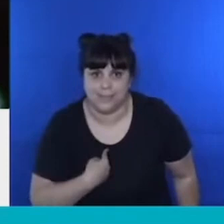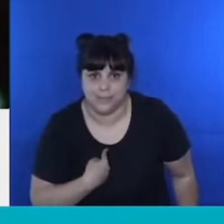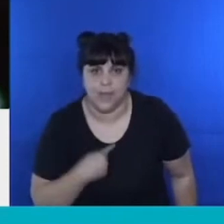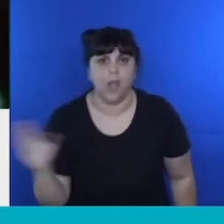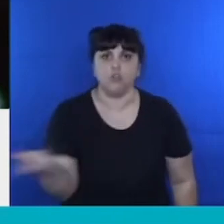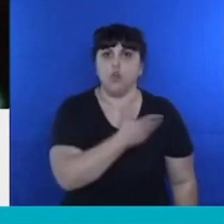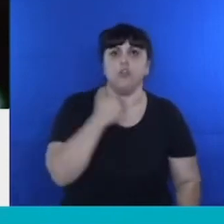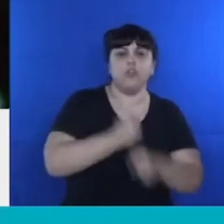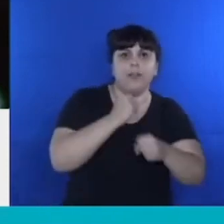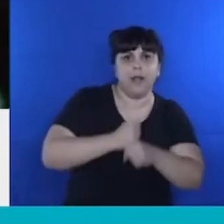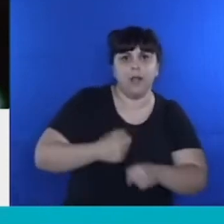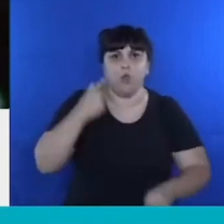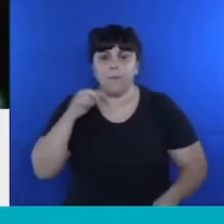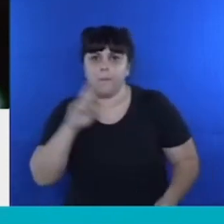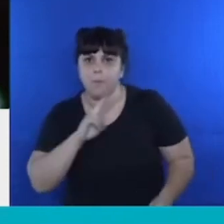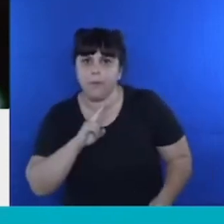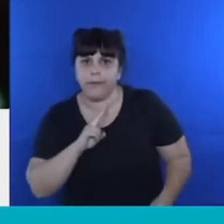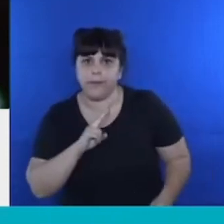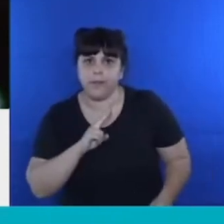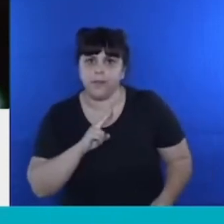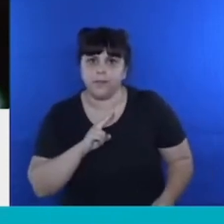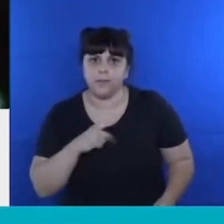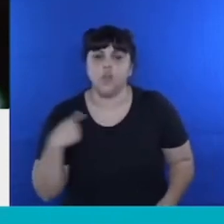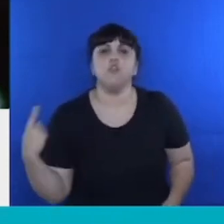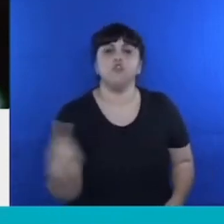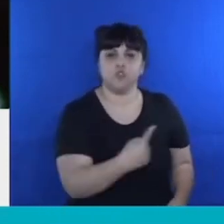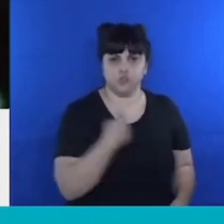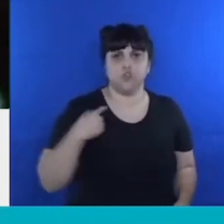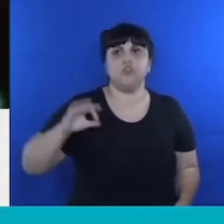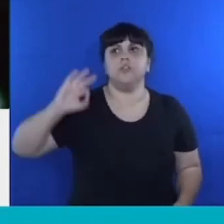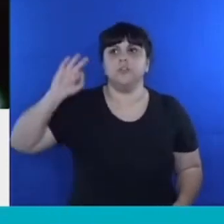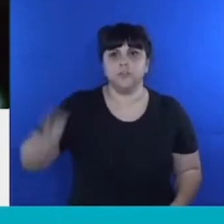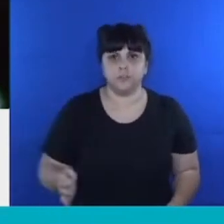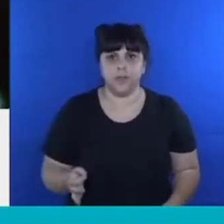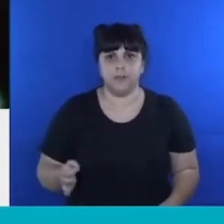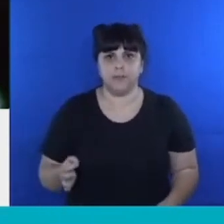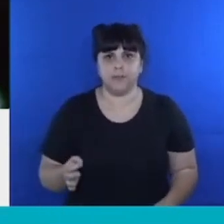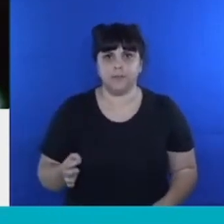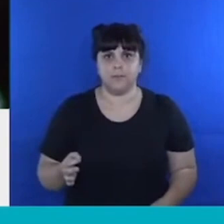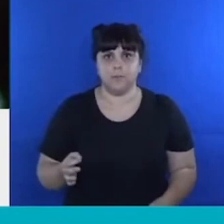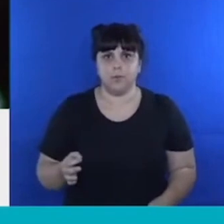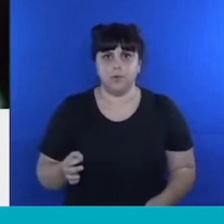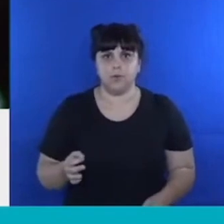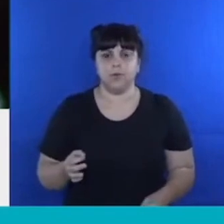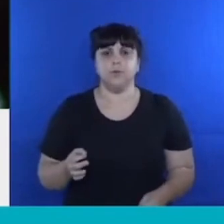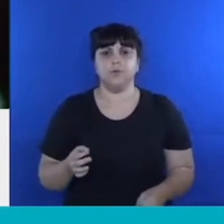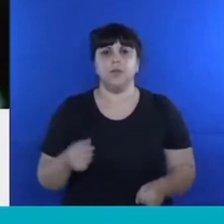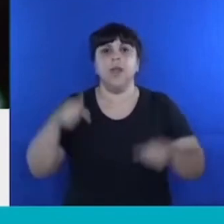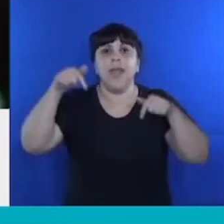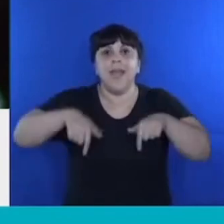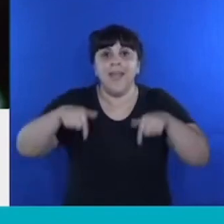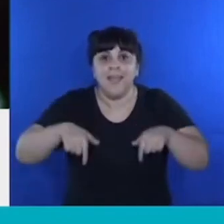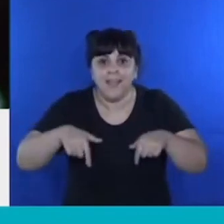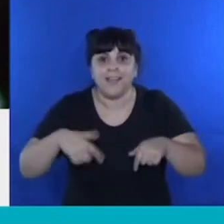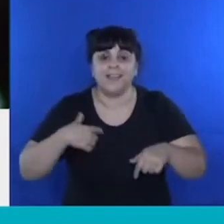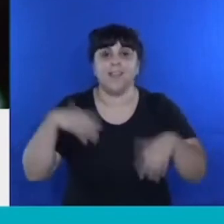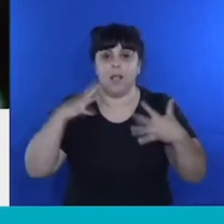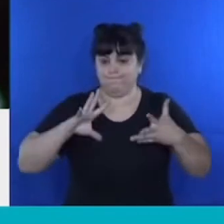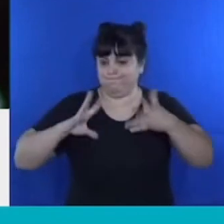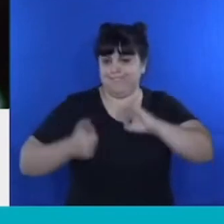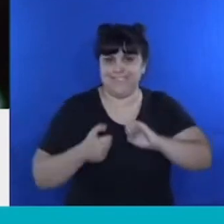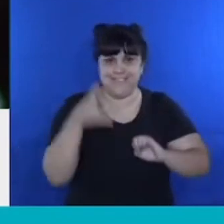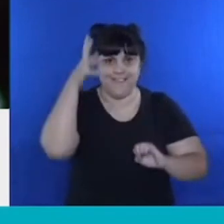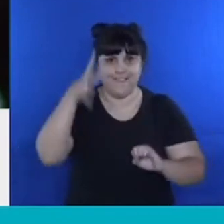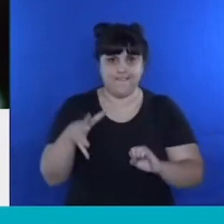los trabajadores. Nosotros sabemos que para salir de esta crisis profunda en la que